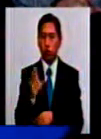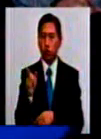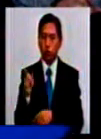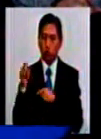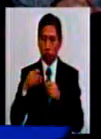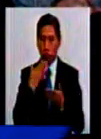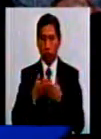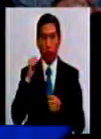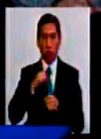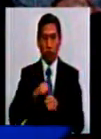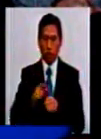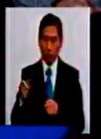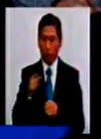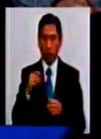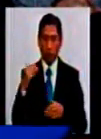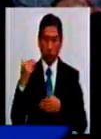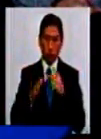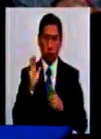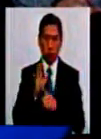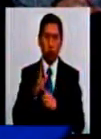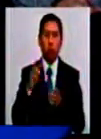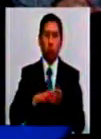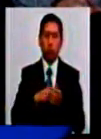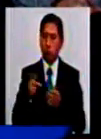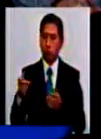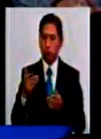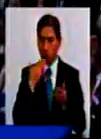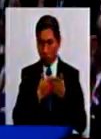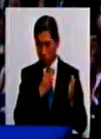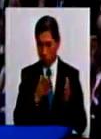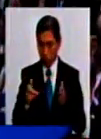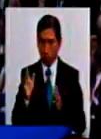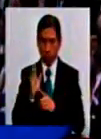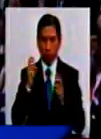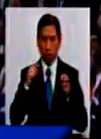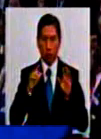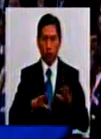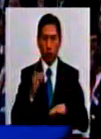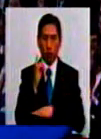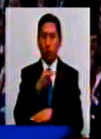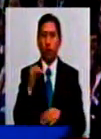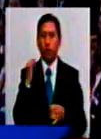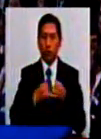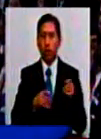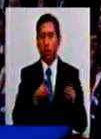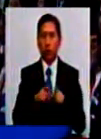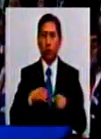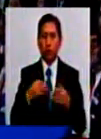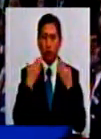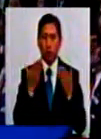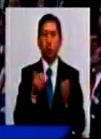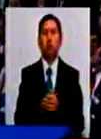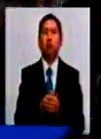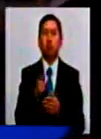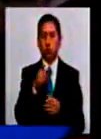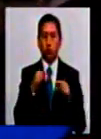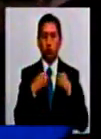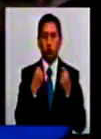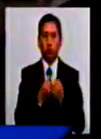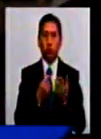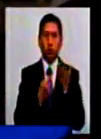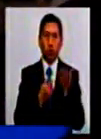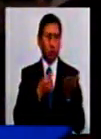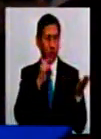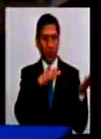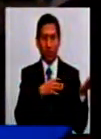duro trabajo al presentar y preparar la causa de Bolivia. Y finalmente también quisiera dar las gracias a la delegación